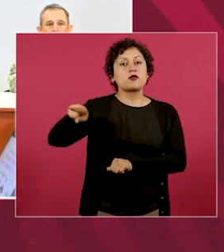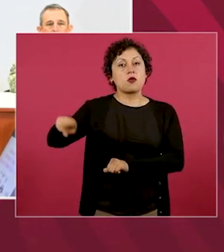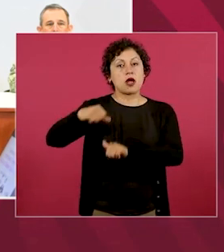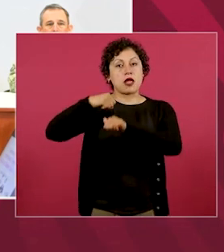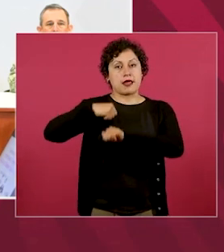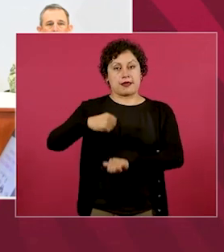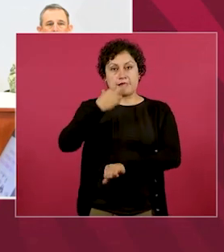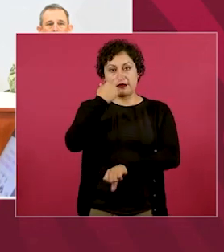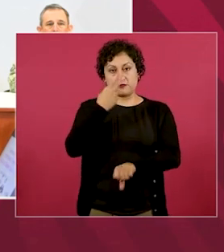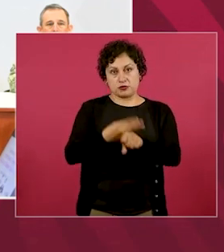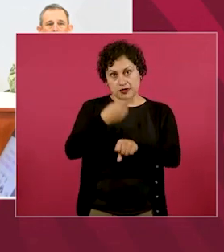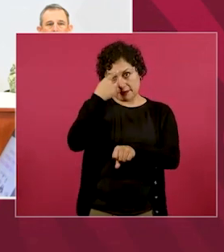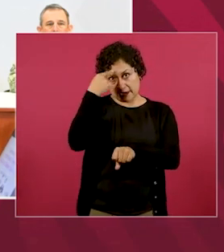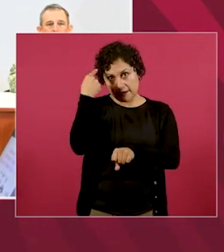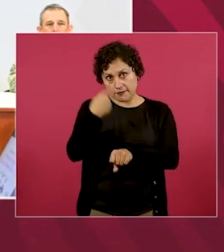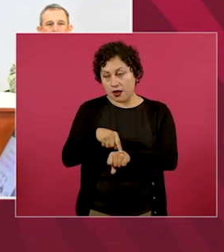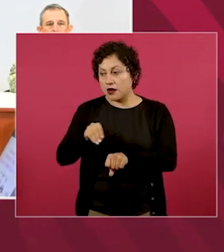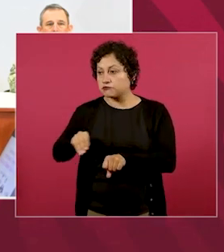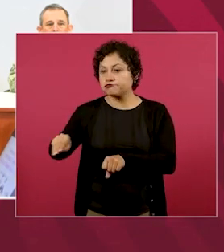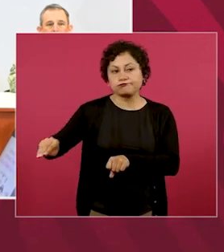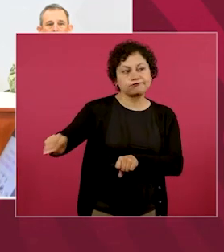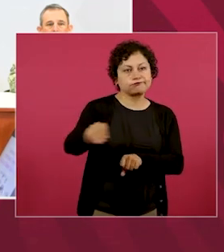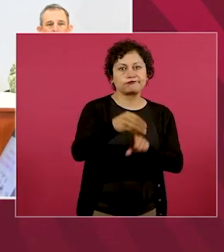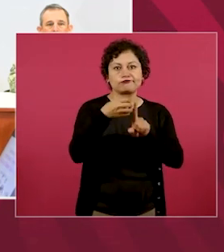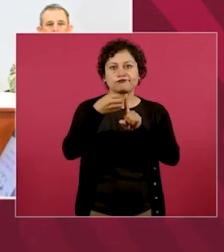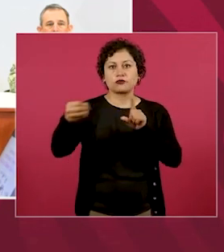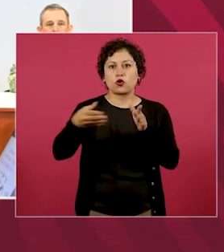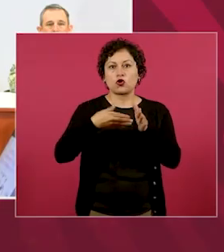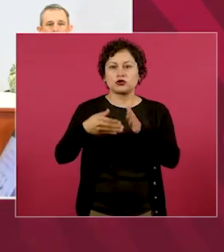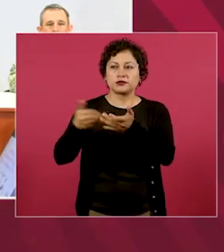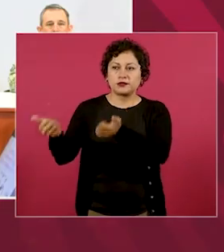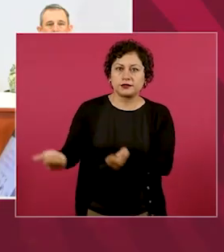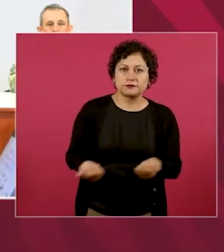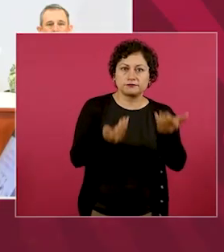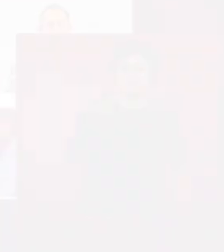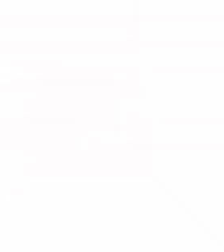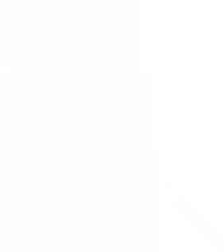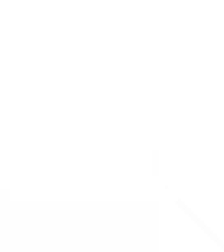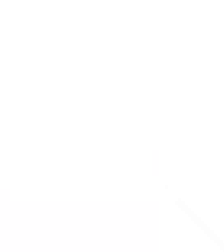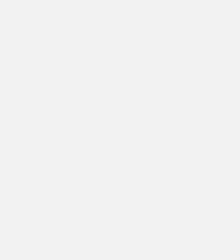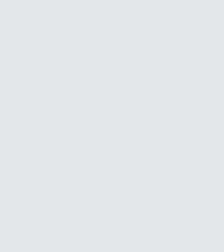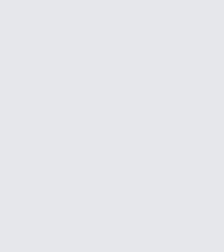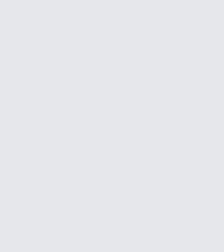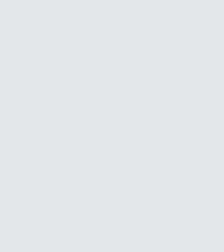en las zonas en donde tuvimos mayor presencia de lluvia.